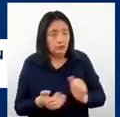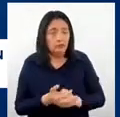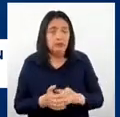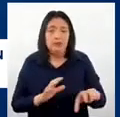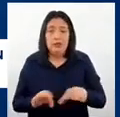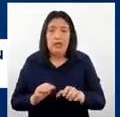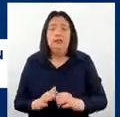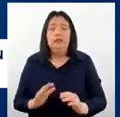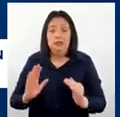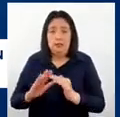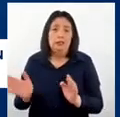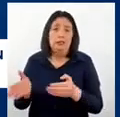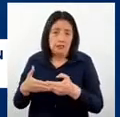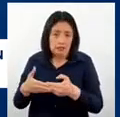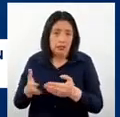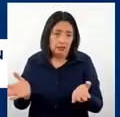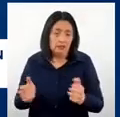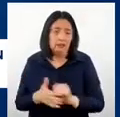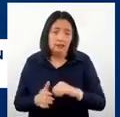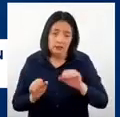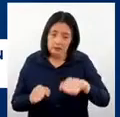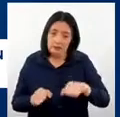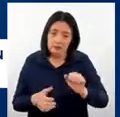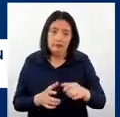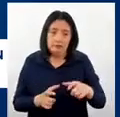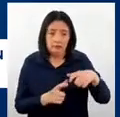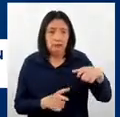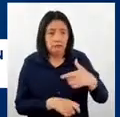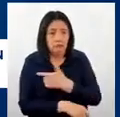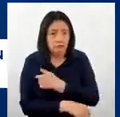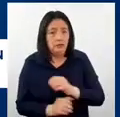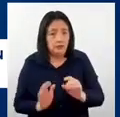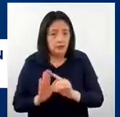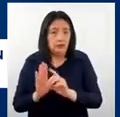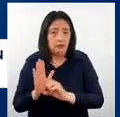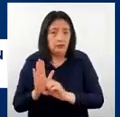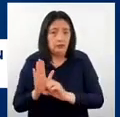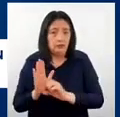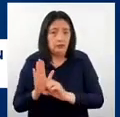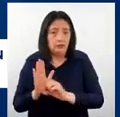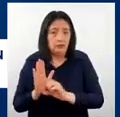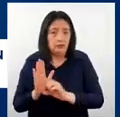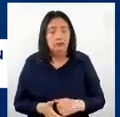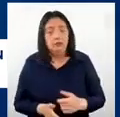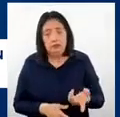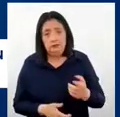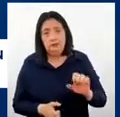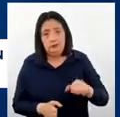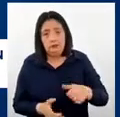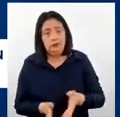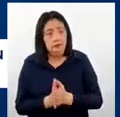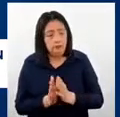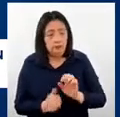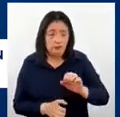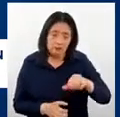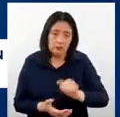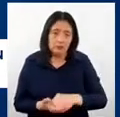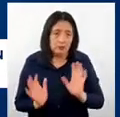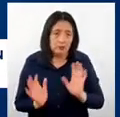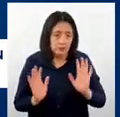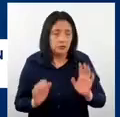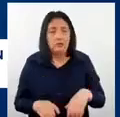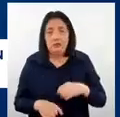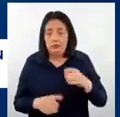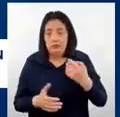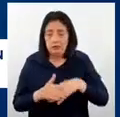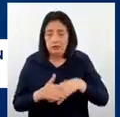locales cerrados y donde calza Ujú. perfectamente la disposición del decreto supremo. En ese caso, sí están solicitando y tienen el marco normativo para